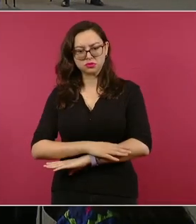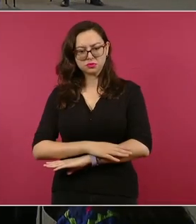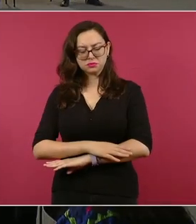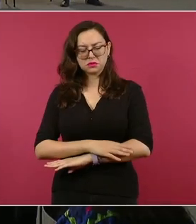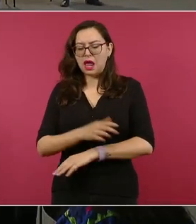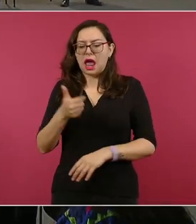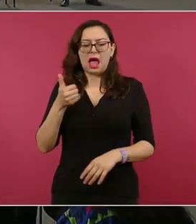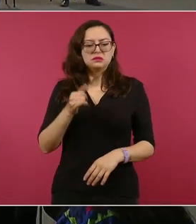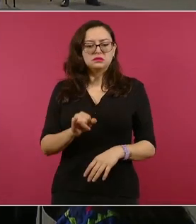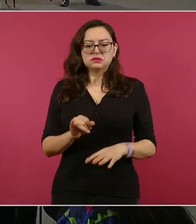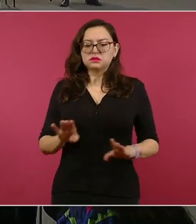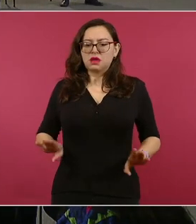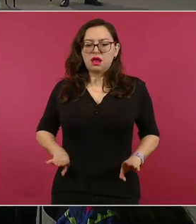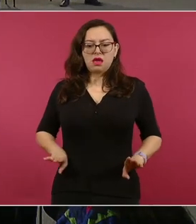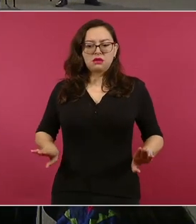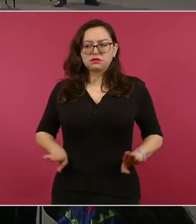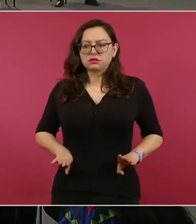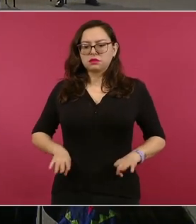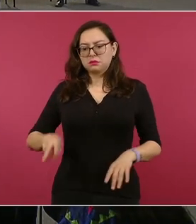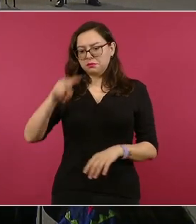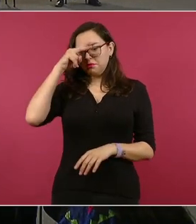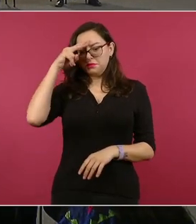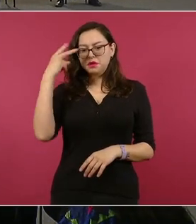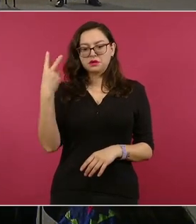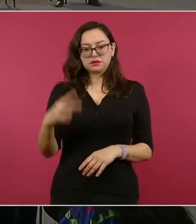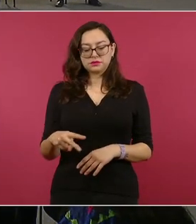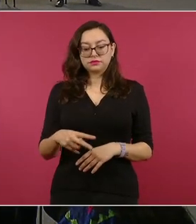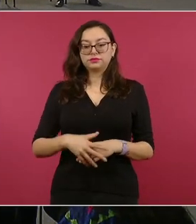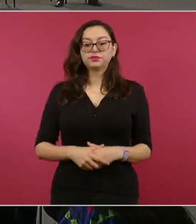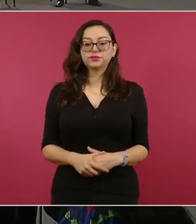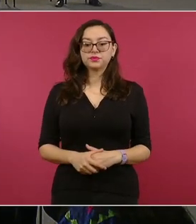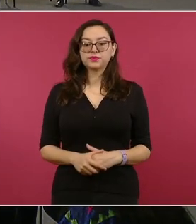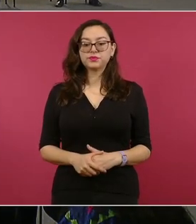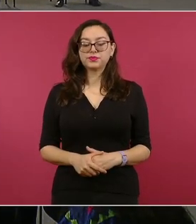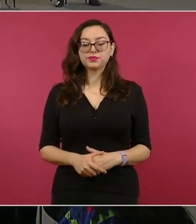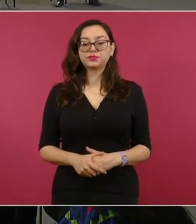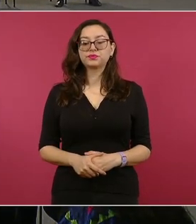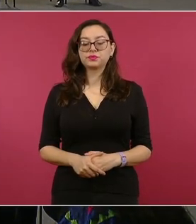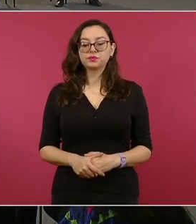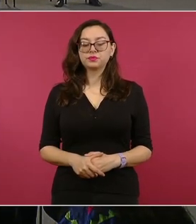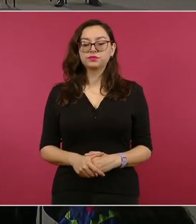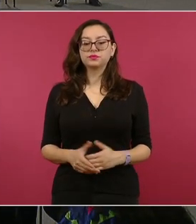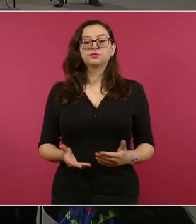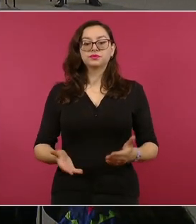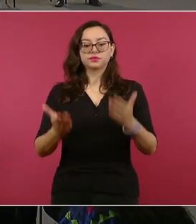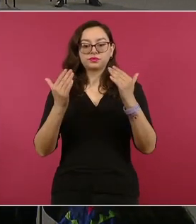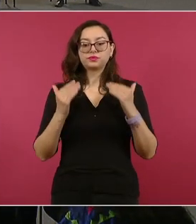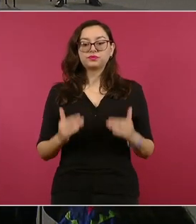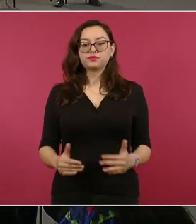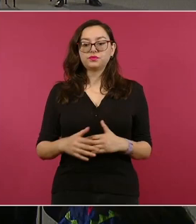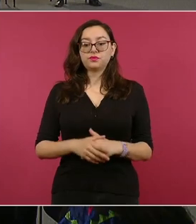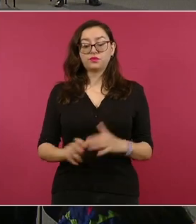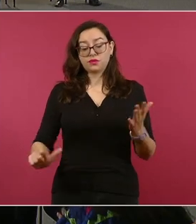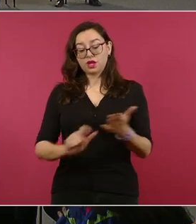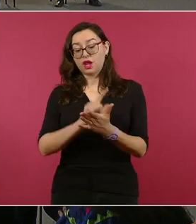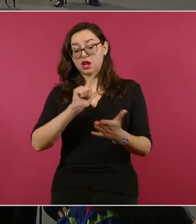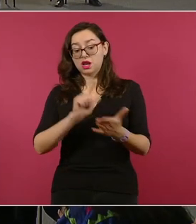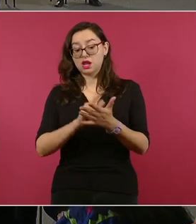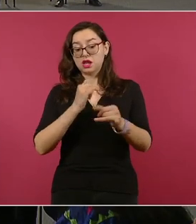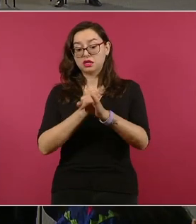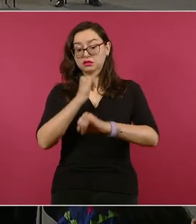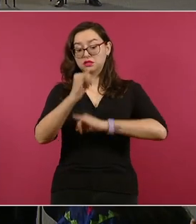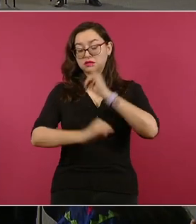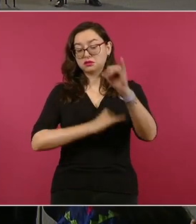amables. México ha sido pionero, pionero en el diseño y en el desarrollo del derecho internacional. Eso es lo